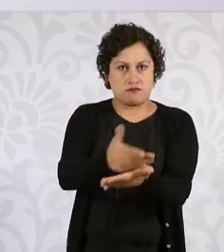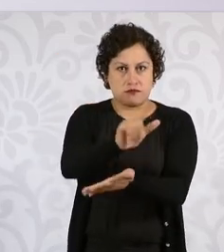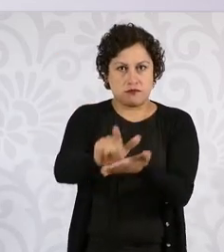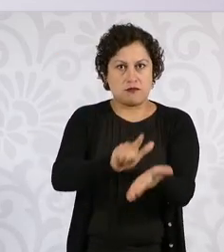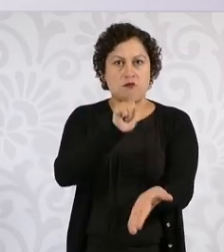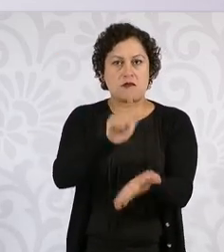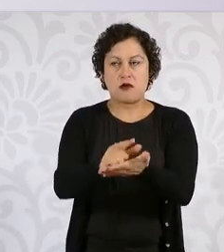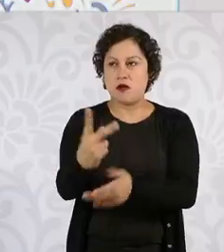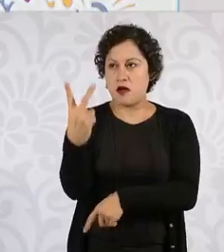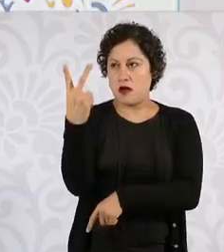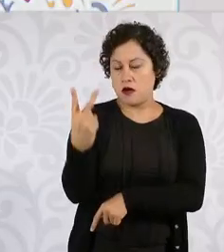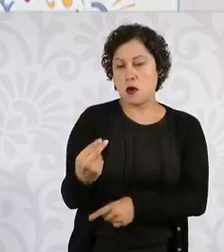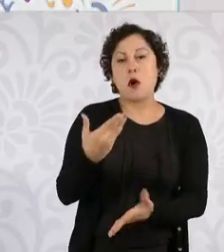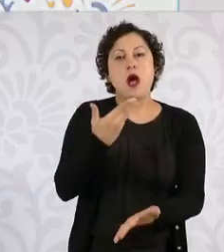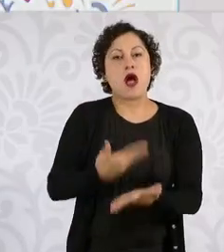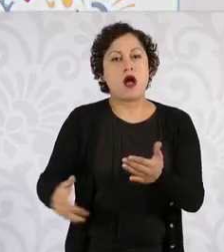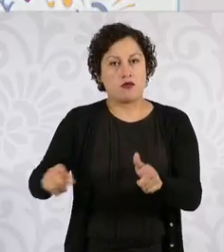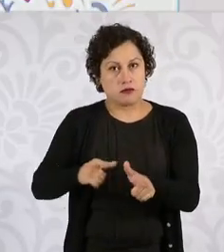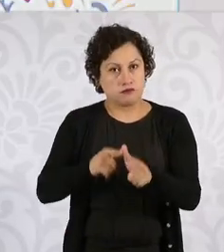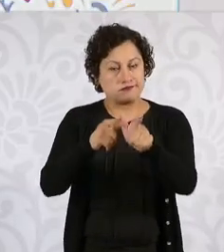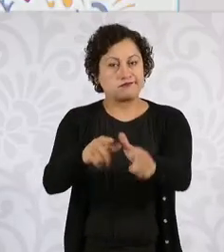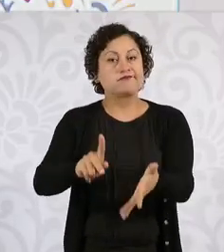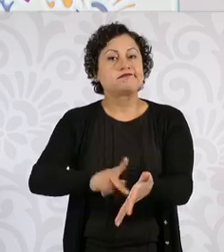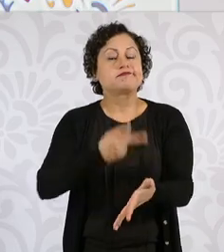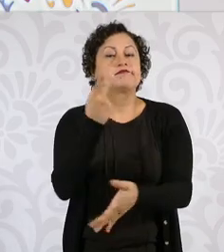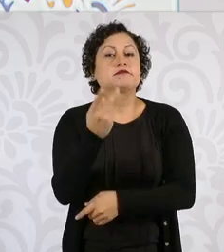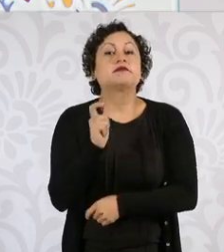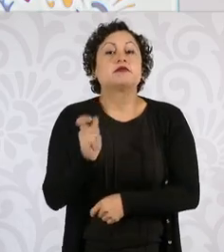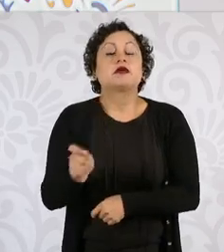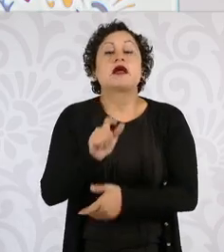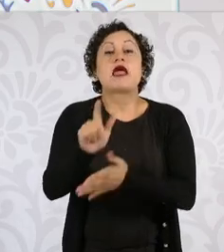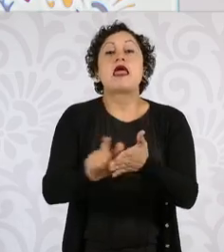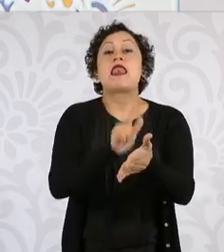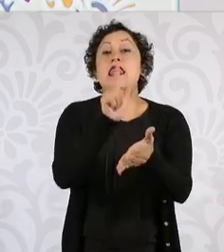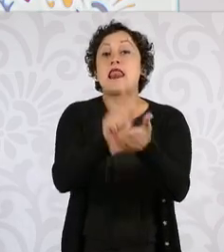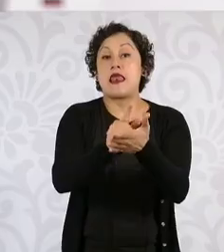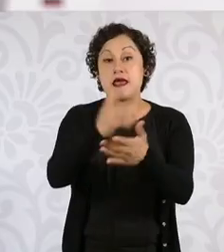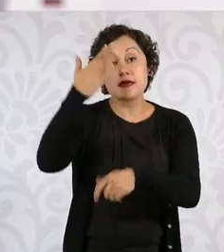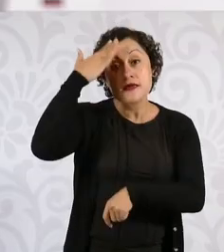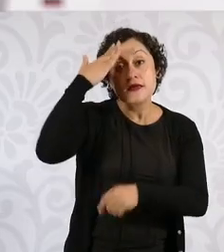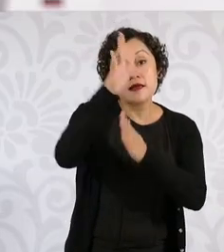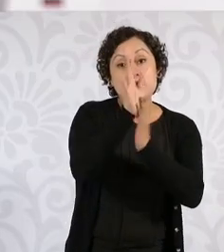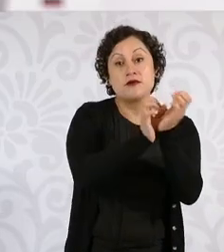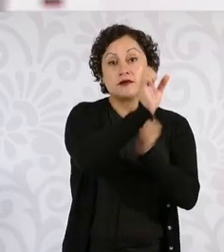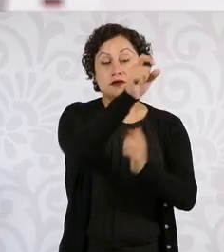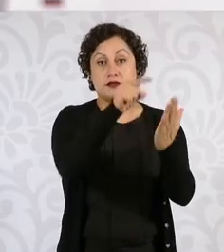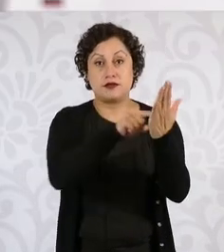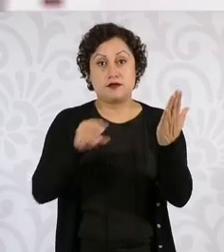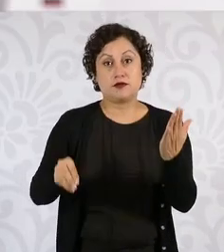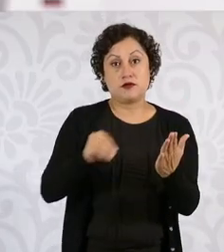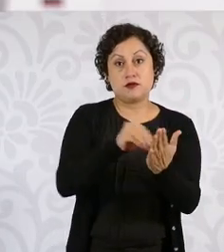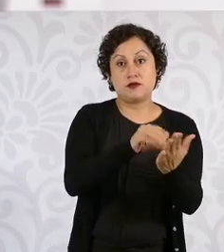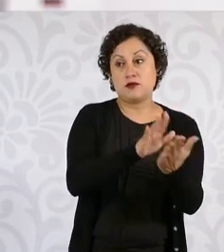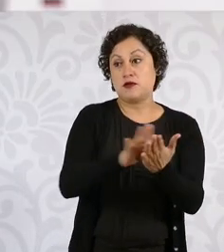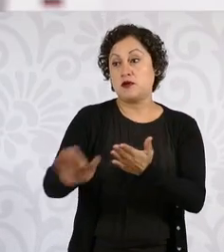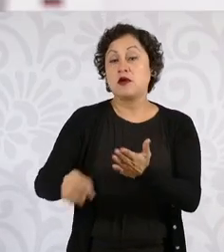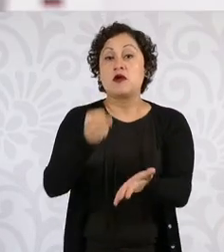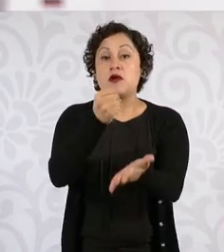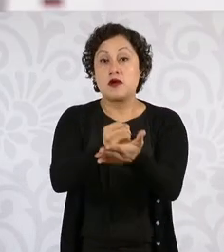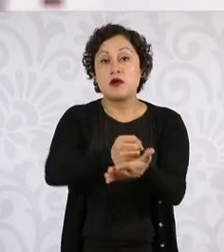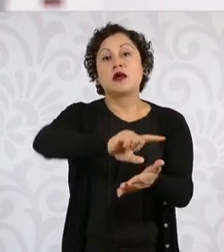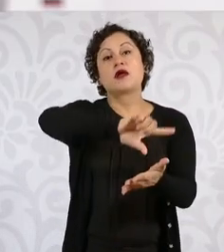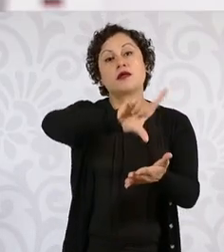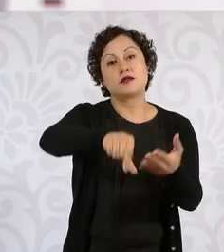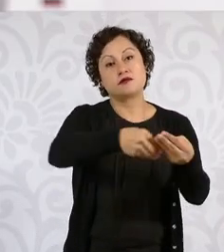va a permitir modificar también las leyes secundarias y aun cuando se respete el mercado eléctrico,